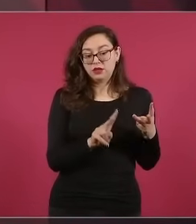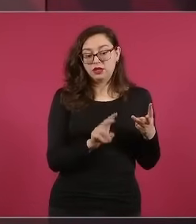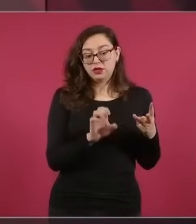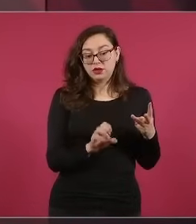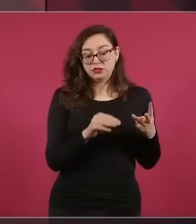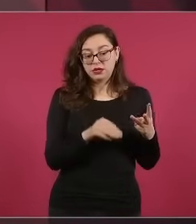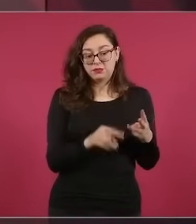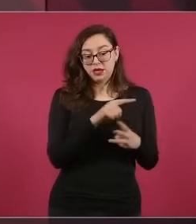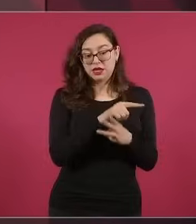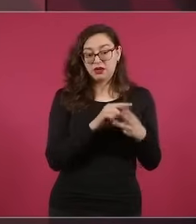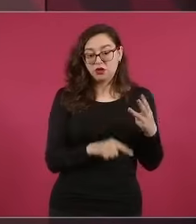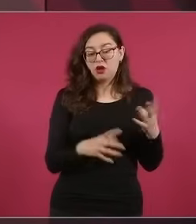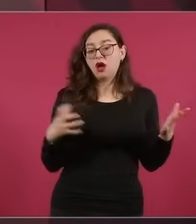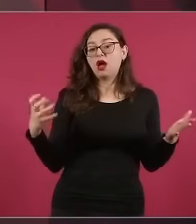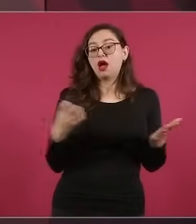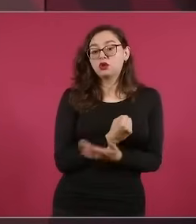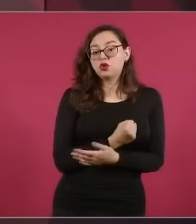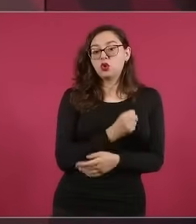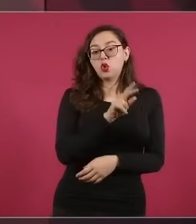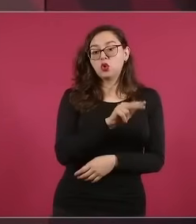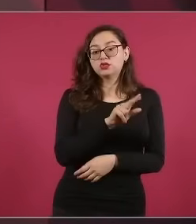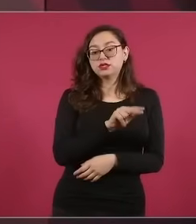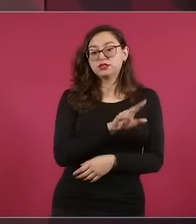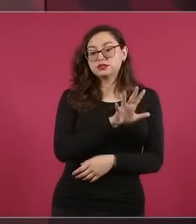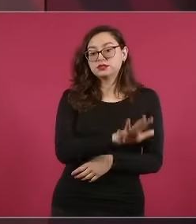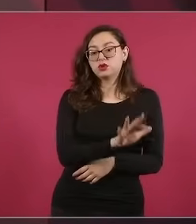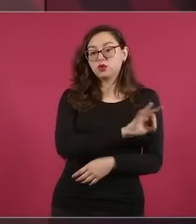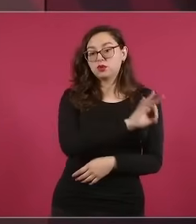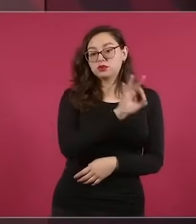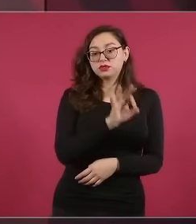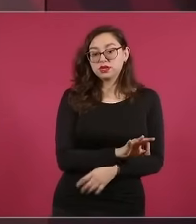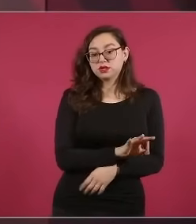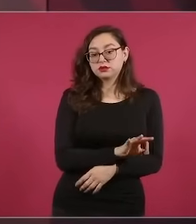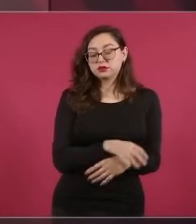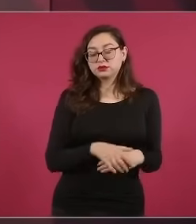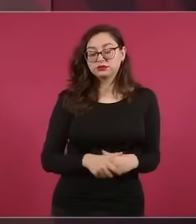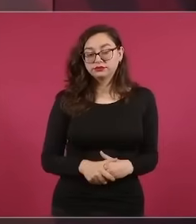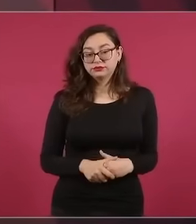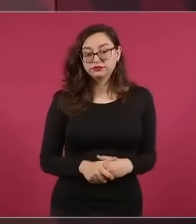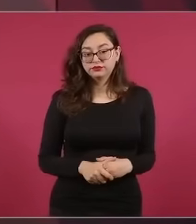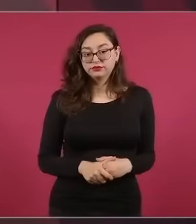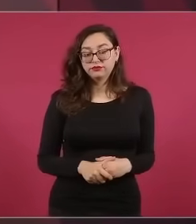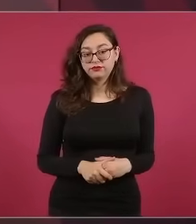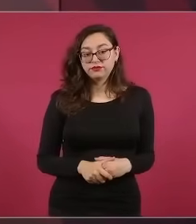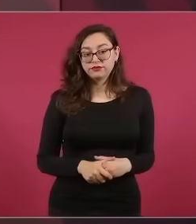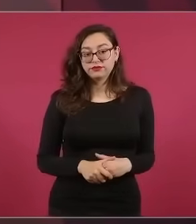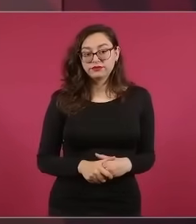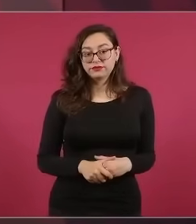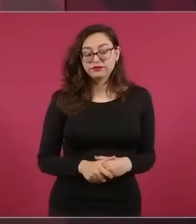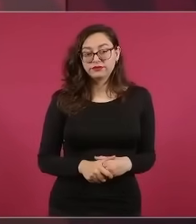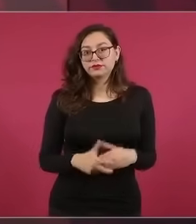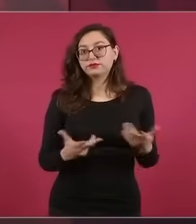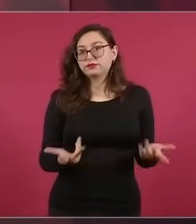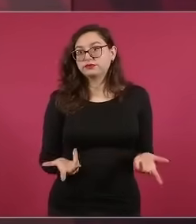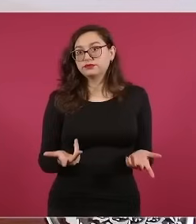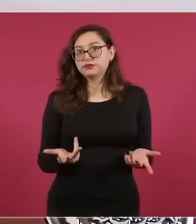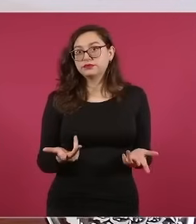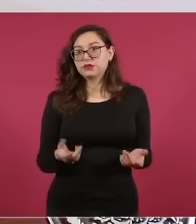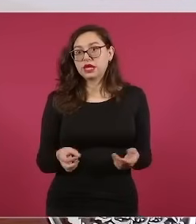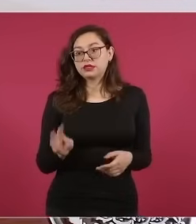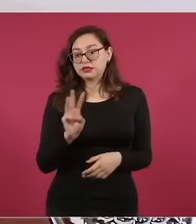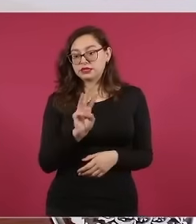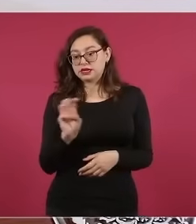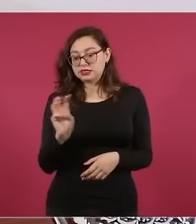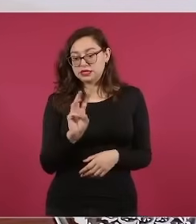triunfó en el 85%. No sé, de 300 fueron como